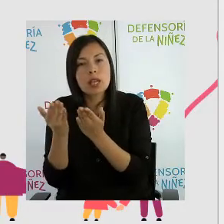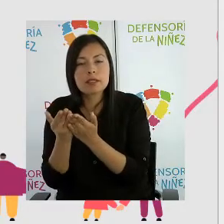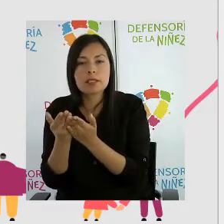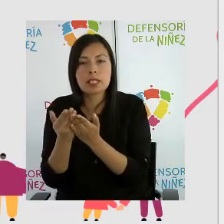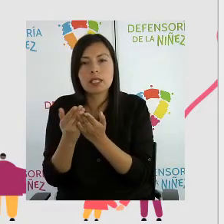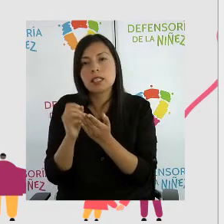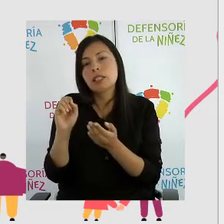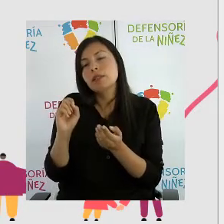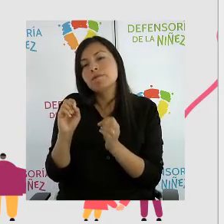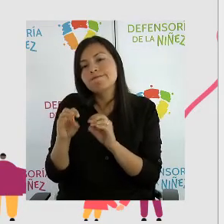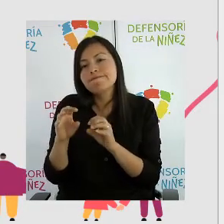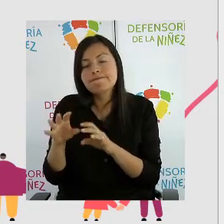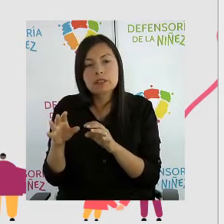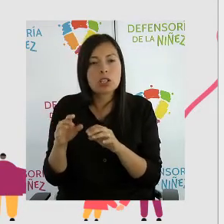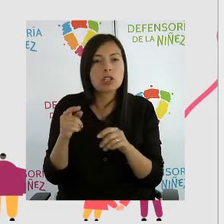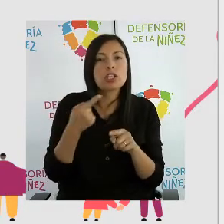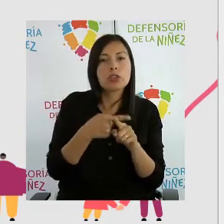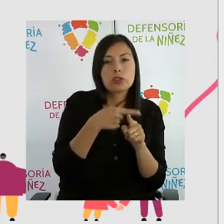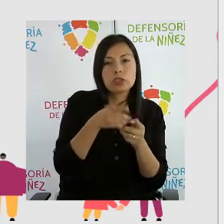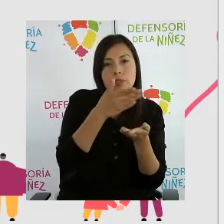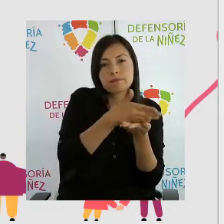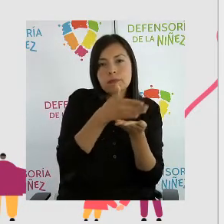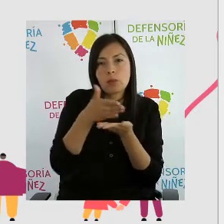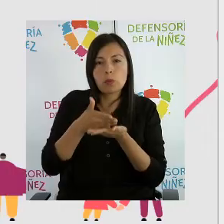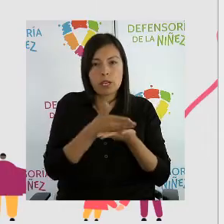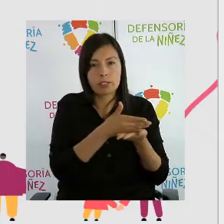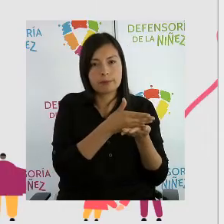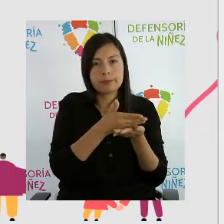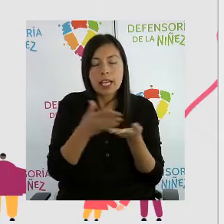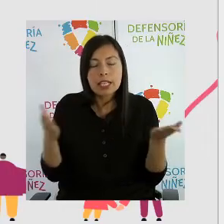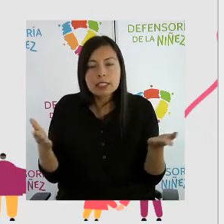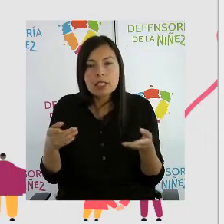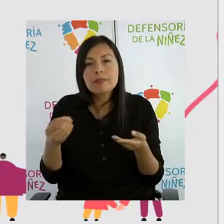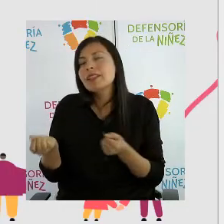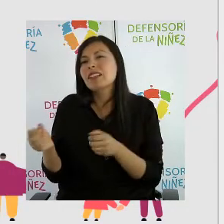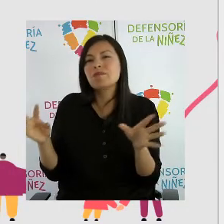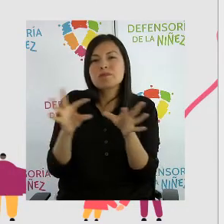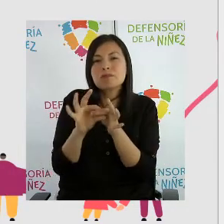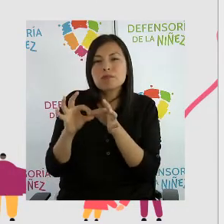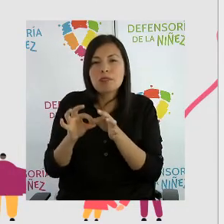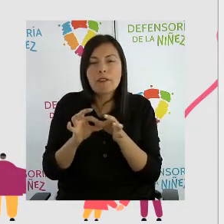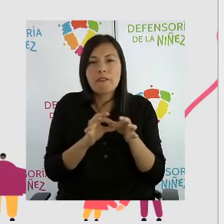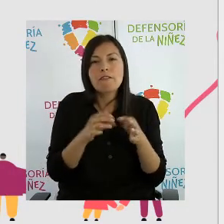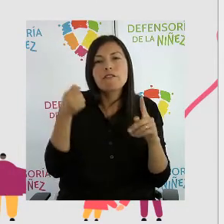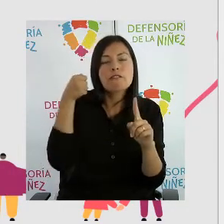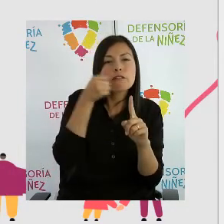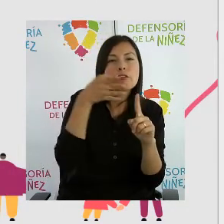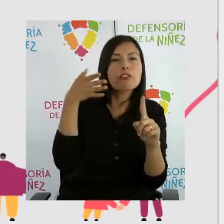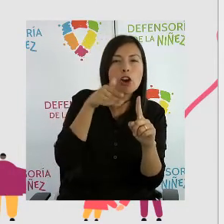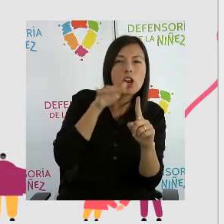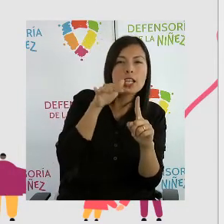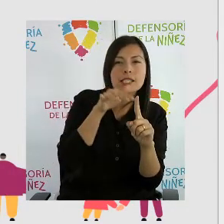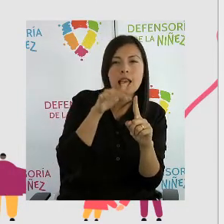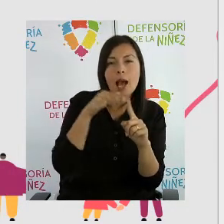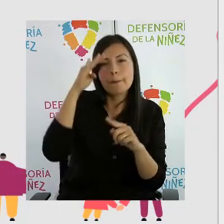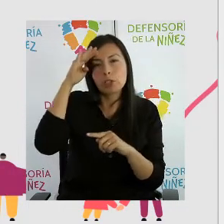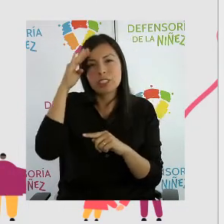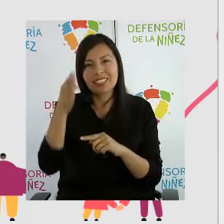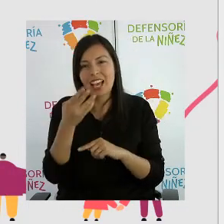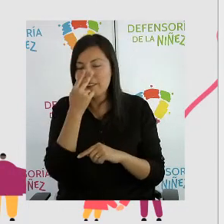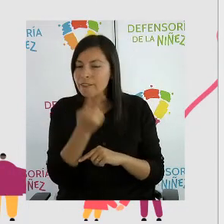en términos de lo educacional. Asociado a eso, la violencia policial manifiesta que desafortunadamente hemos constatado de la manera